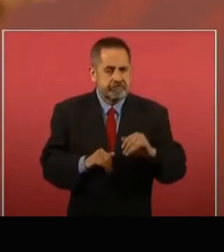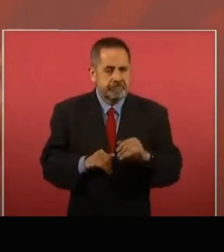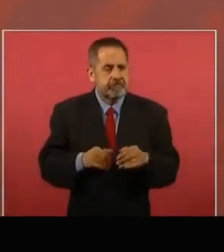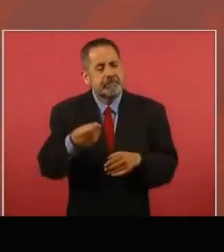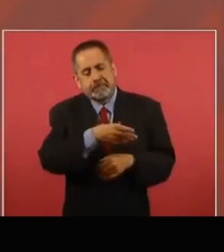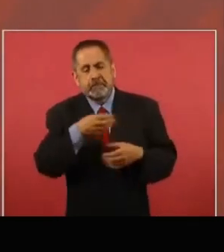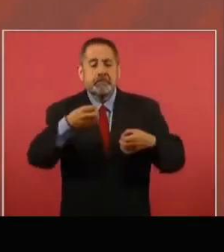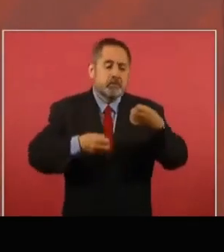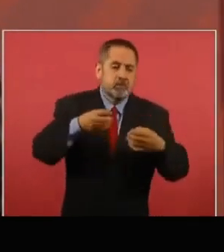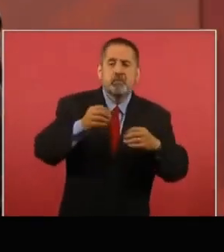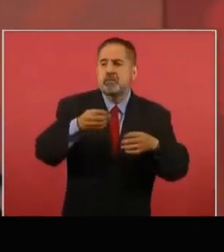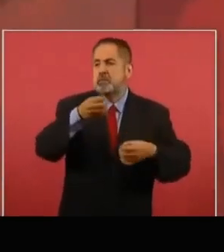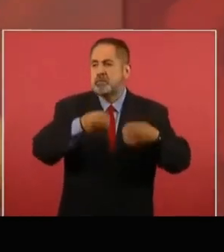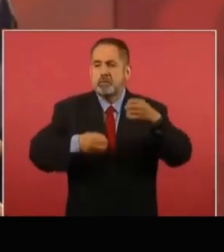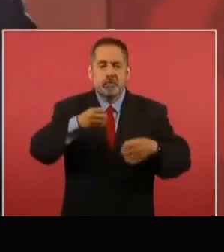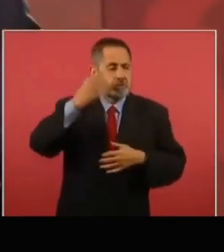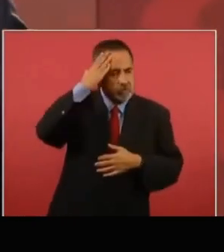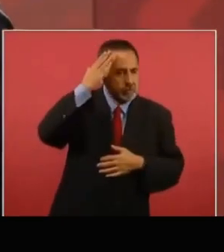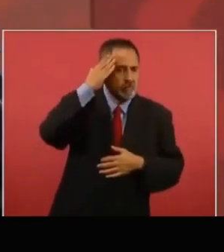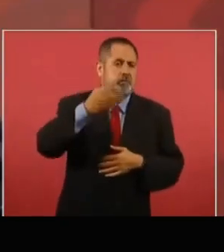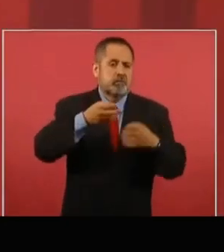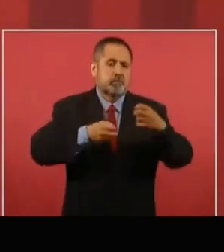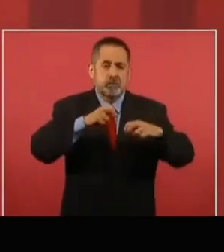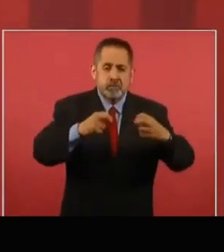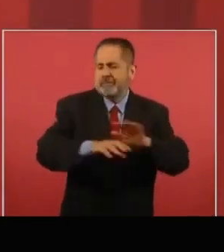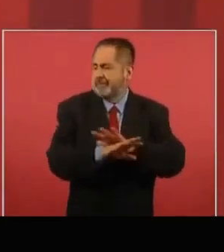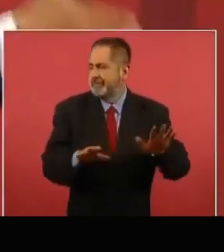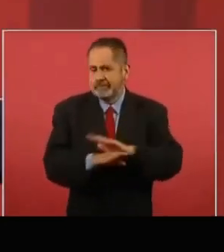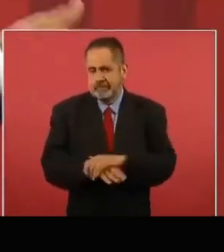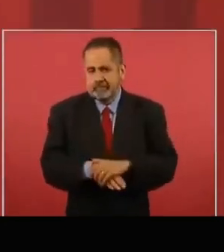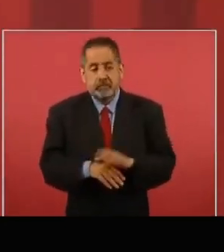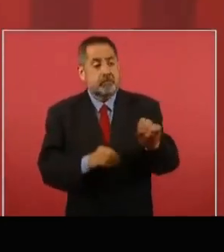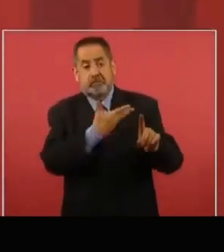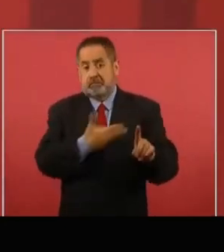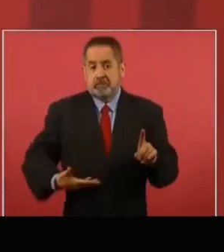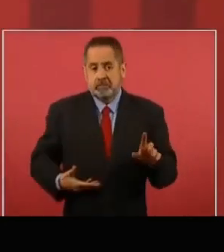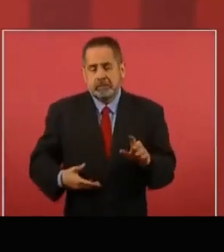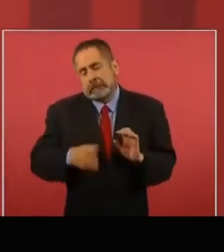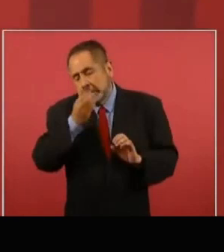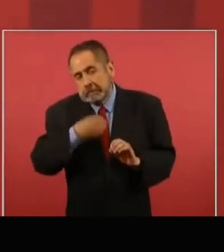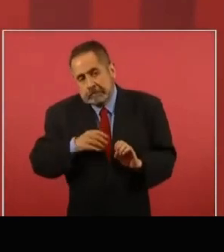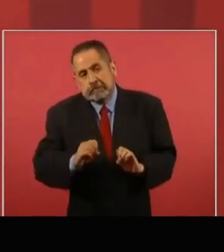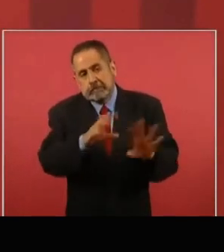puesto de su magistrado pues un ministro pues el presidente